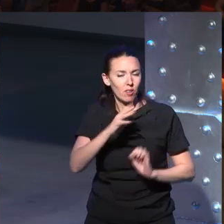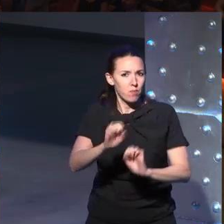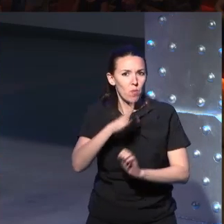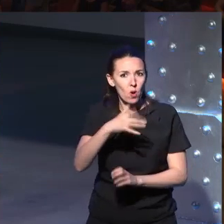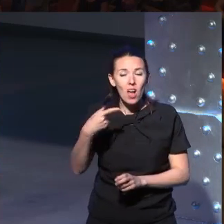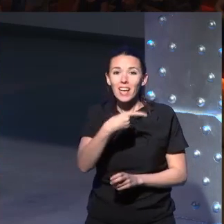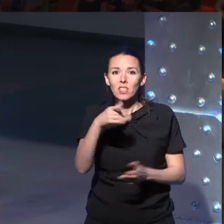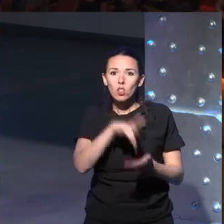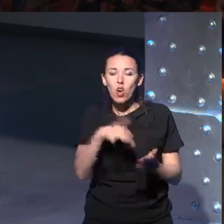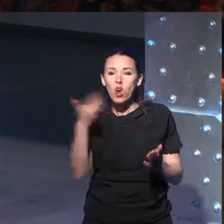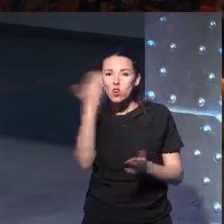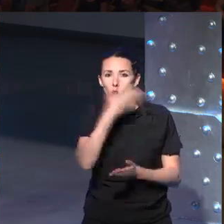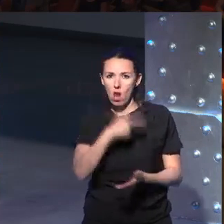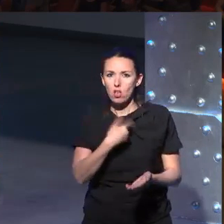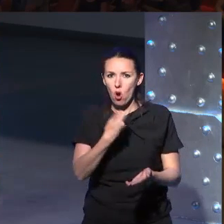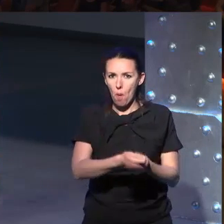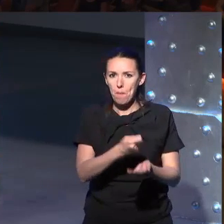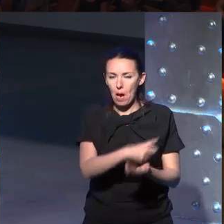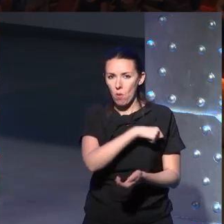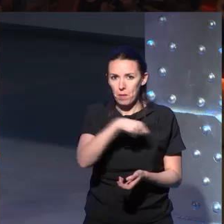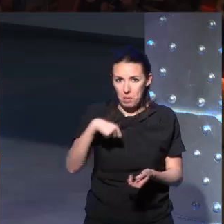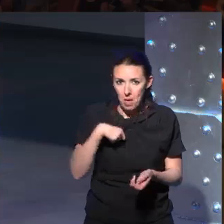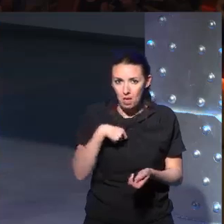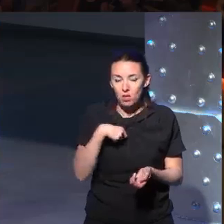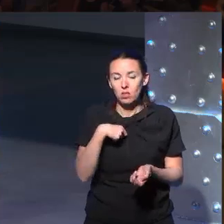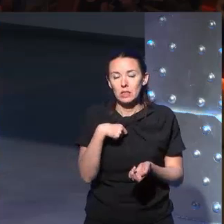que Guillermo está en un colegio de pago, colegio